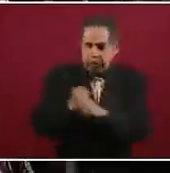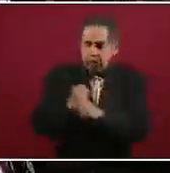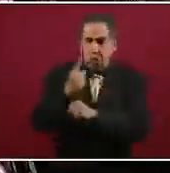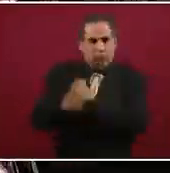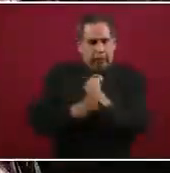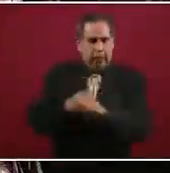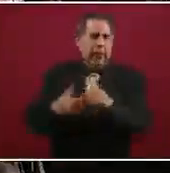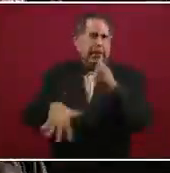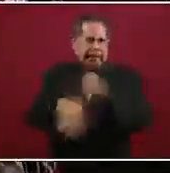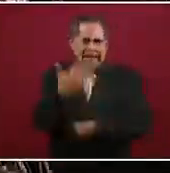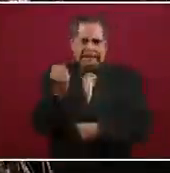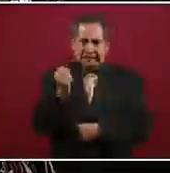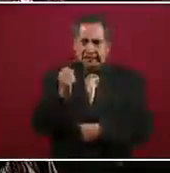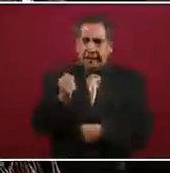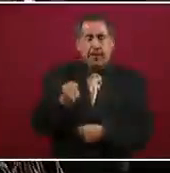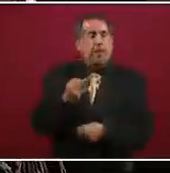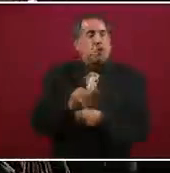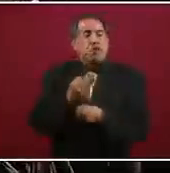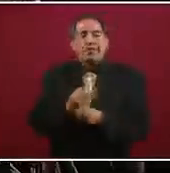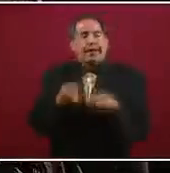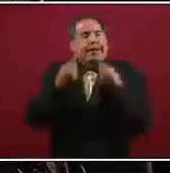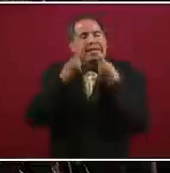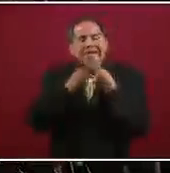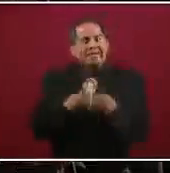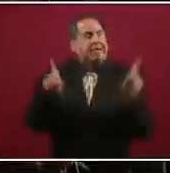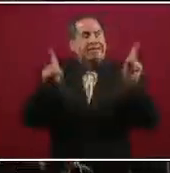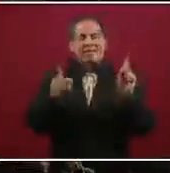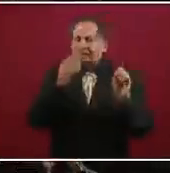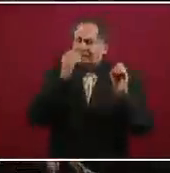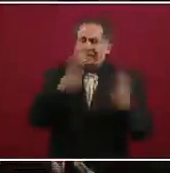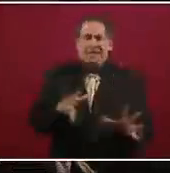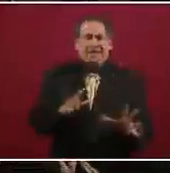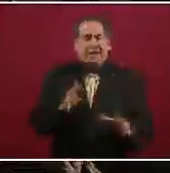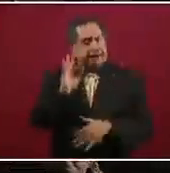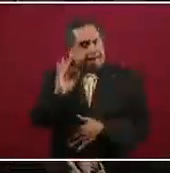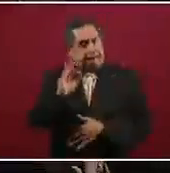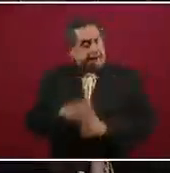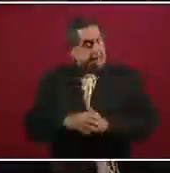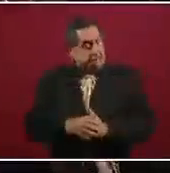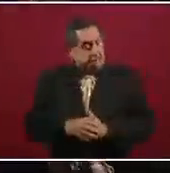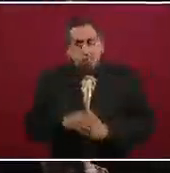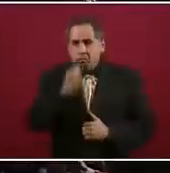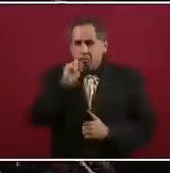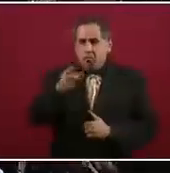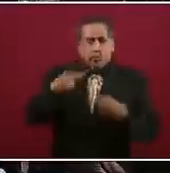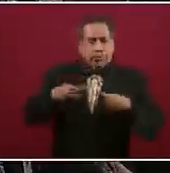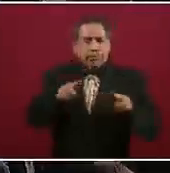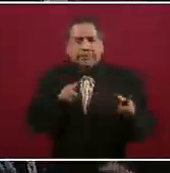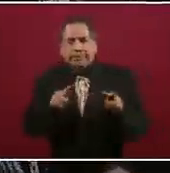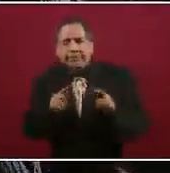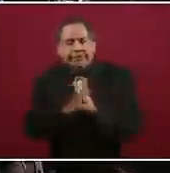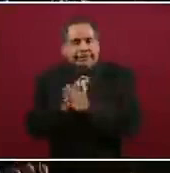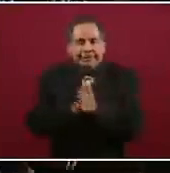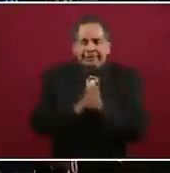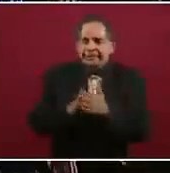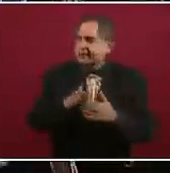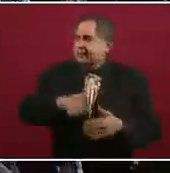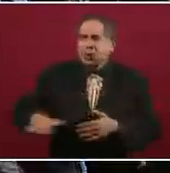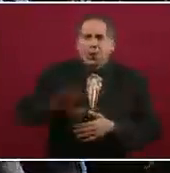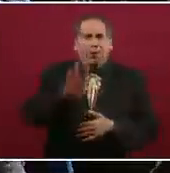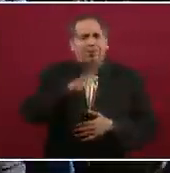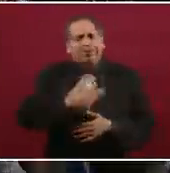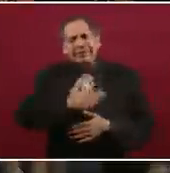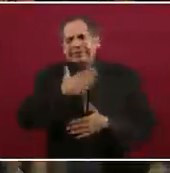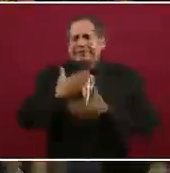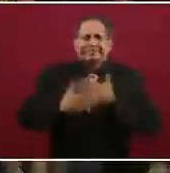de septiembre y sin embargo en una coyuntura diferente. Así que hay también mucha expectación y un ánimo de fiesta. Y la